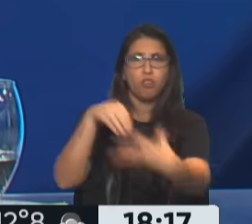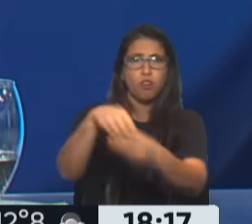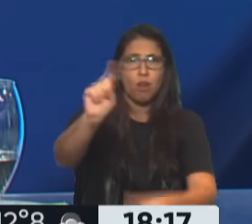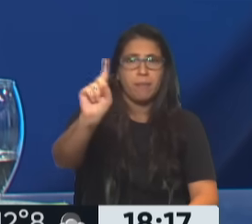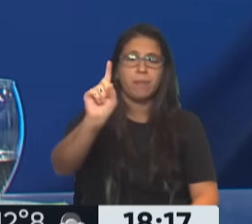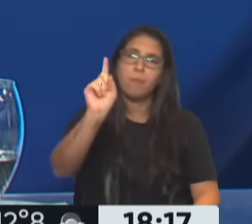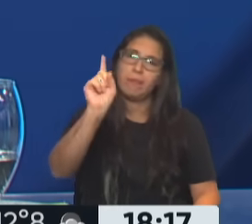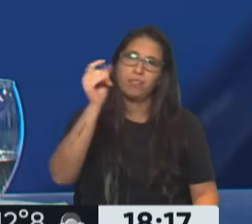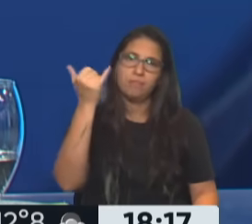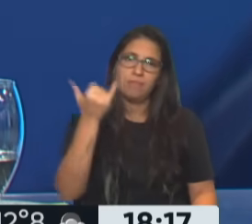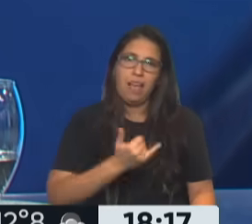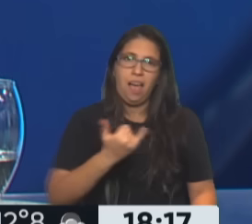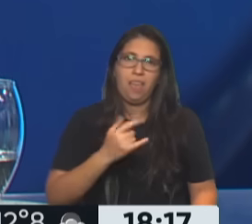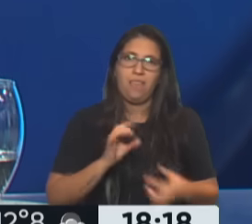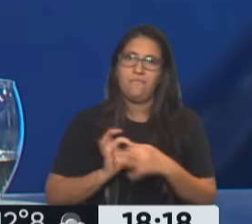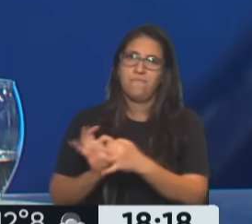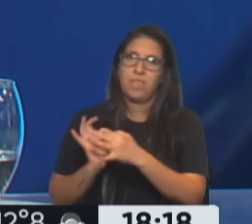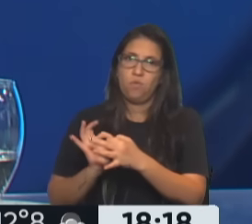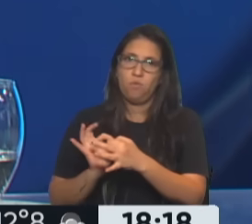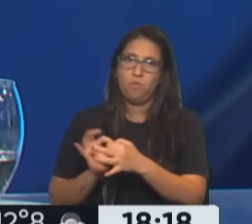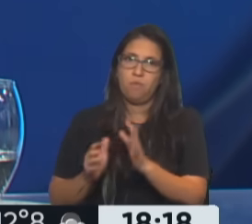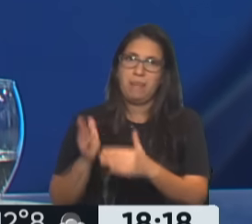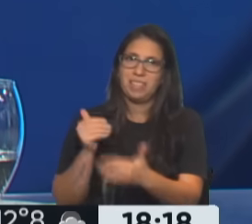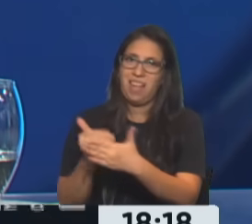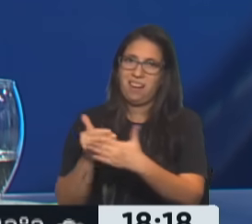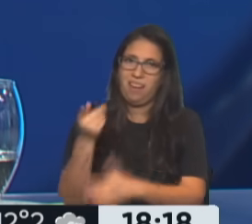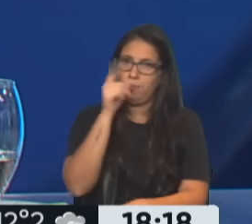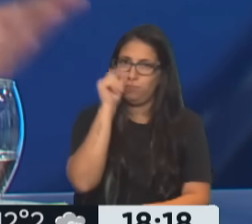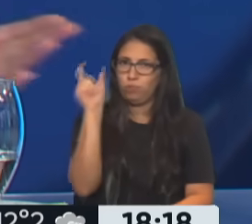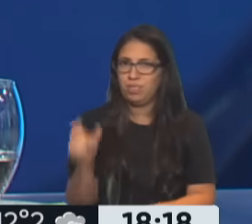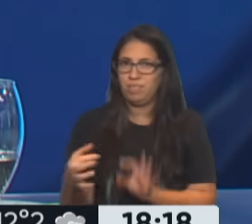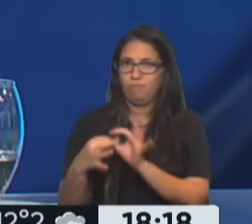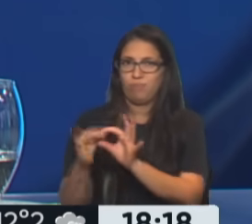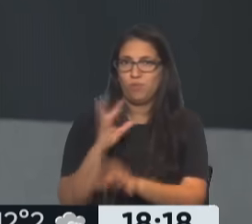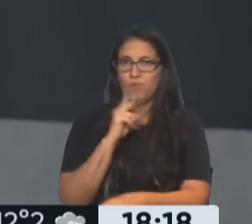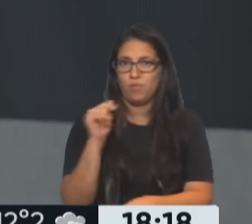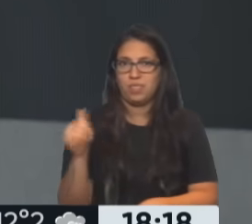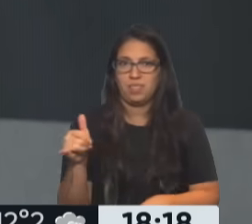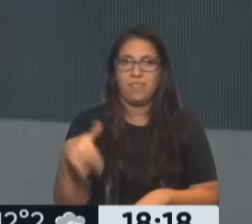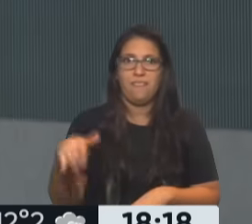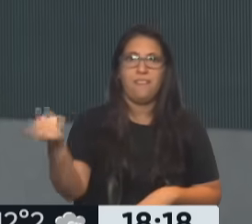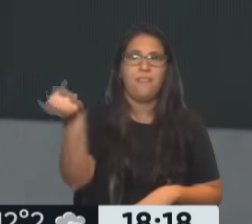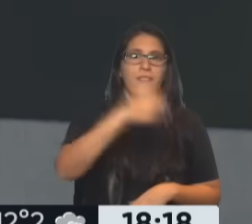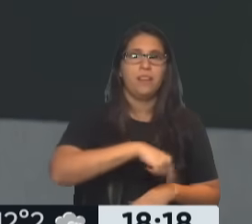lo cierto es que sí tiene un vínculo mucho más cercano con Vladimir Putin, claramente, que bueno, muchos que está próximo a viajar a China. Exactamente. ¿Sí?